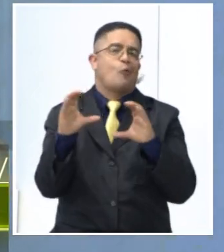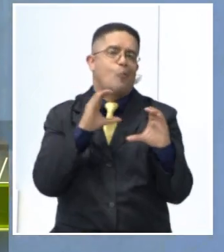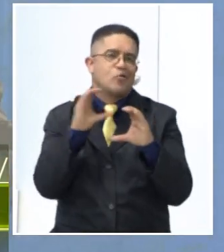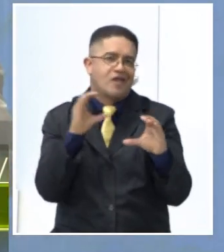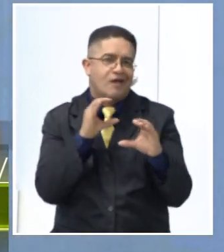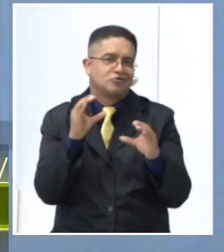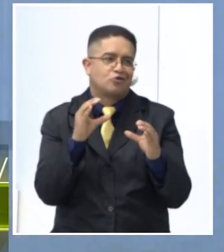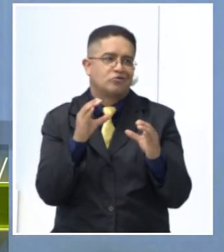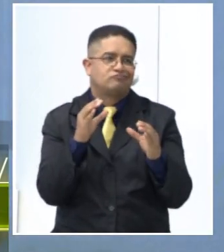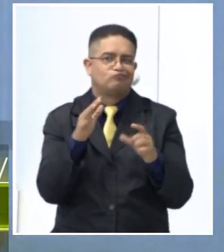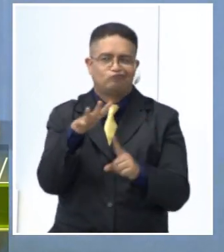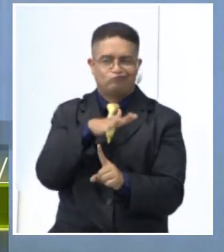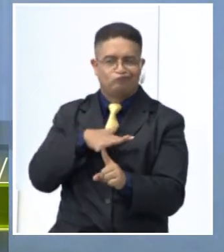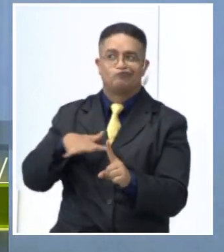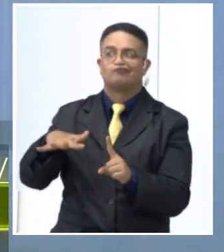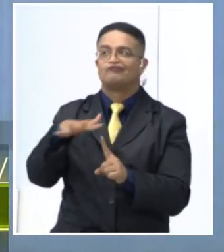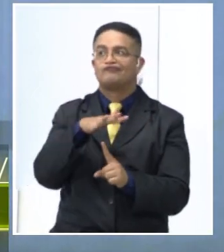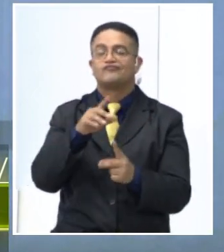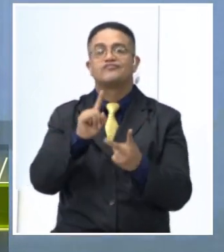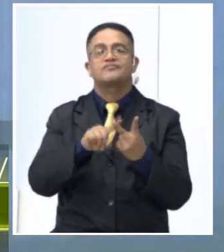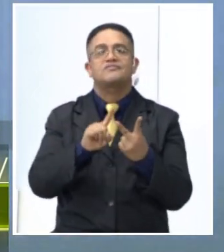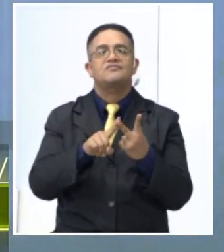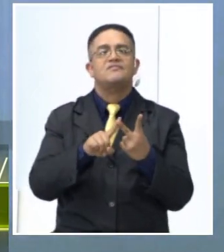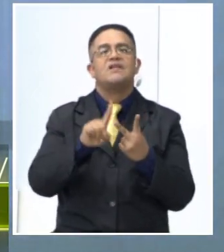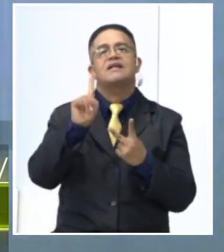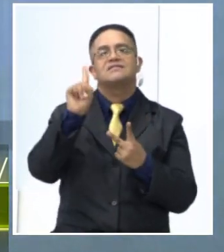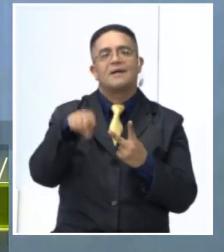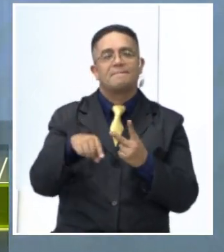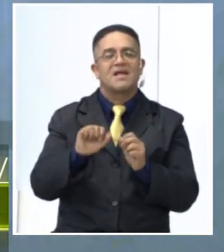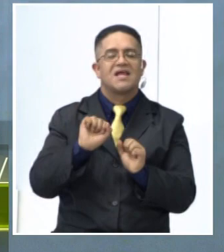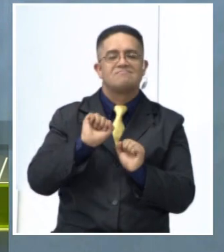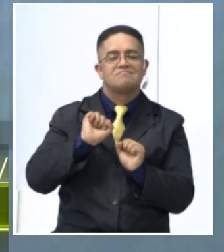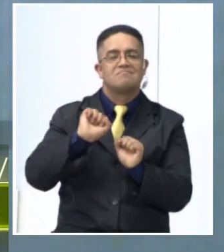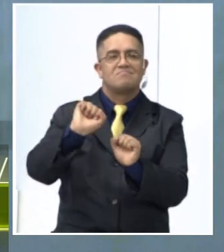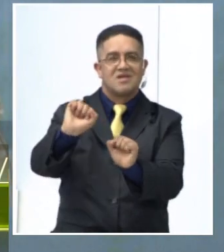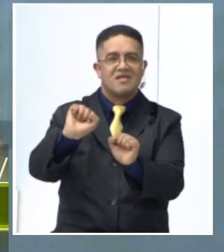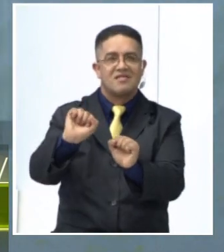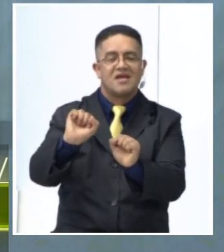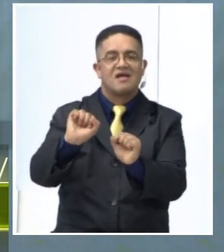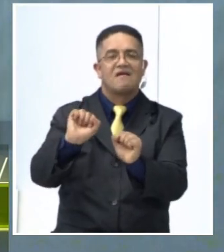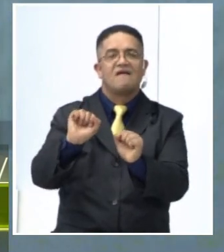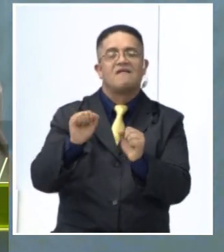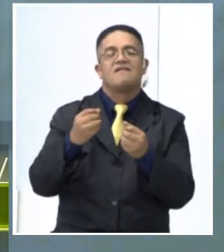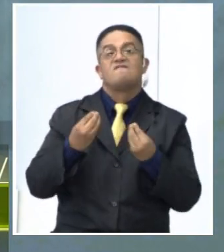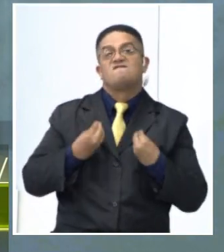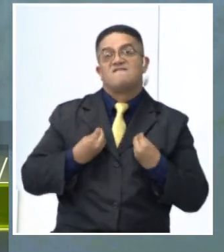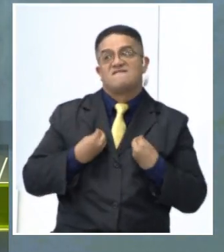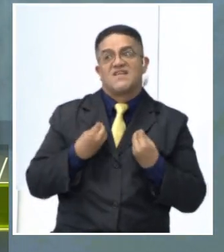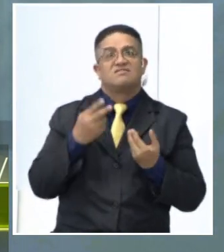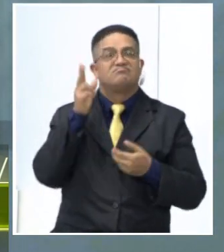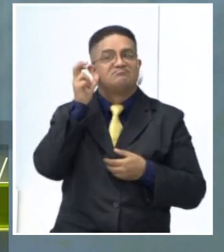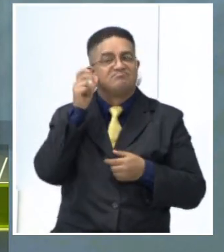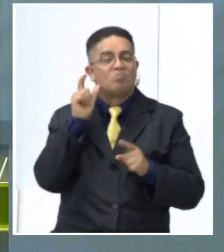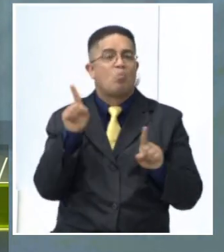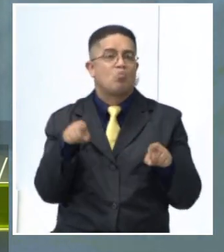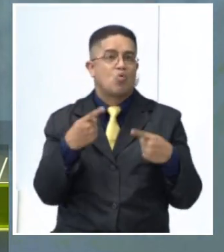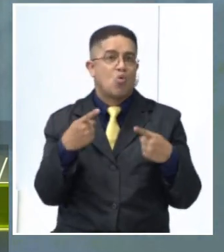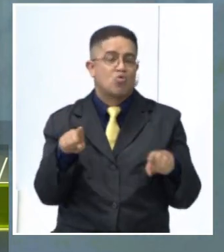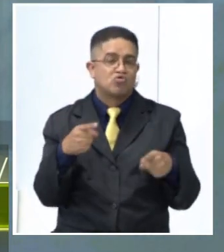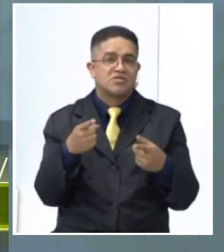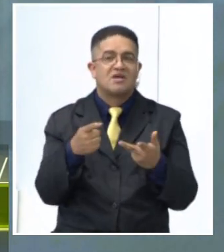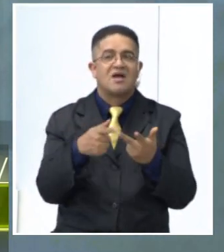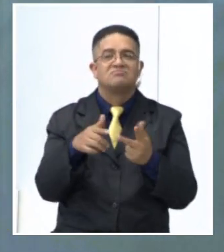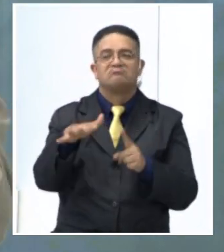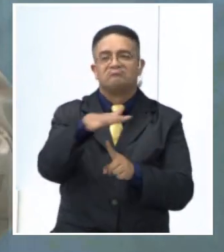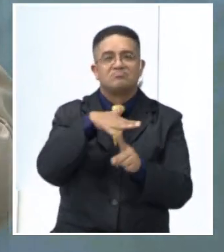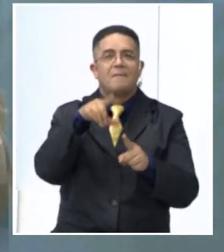oral, con el entorno. Y no solamente eso, también le impide cierta disfrute de la vida. Escuchar una música es un disfrute, escuchar la naturaleza,